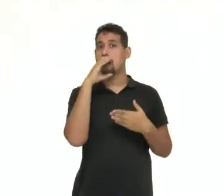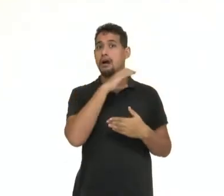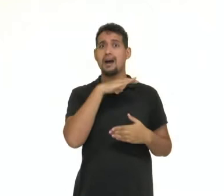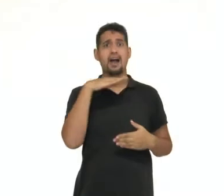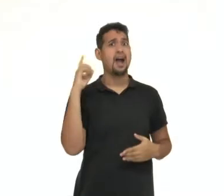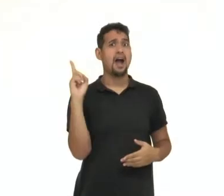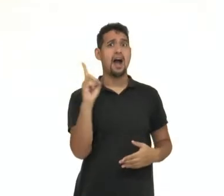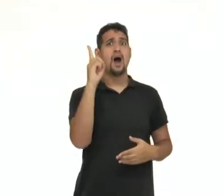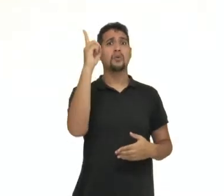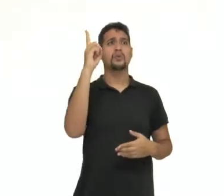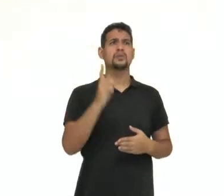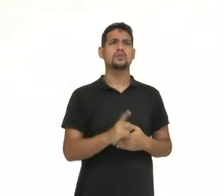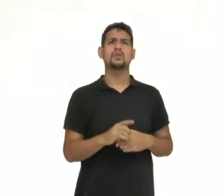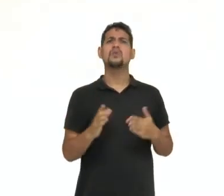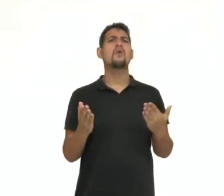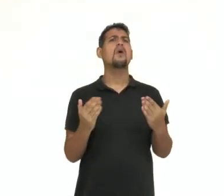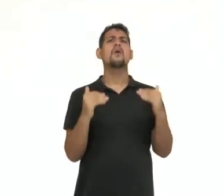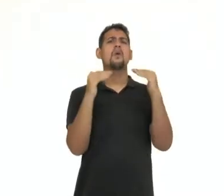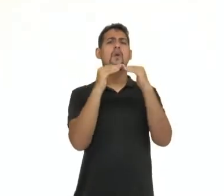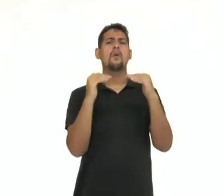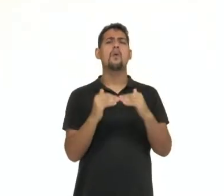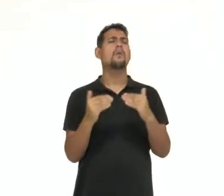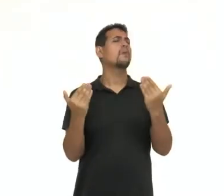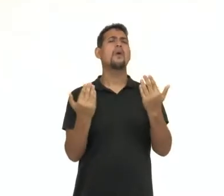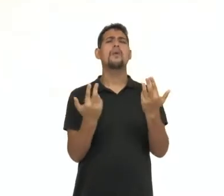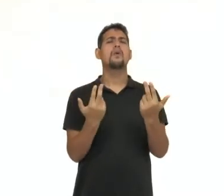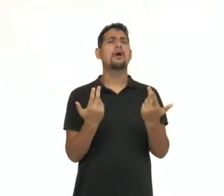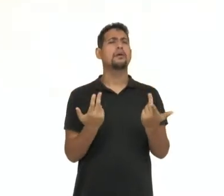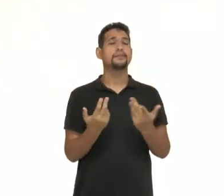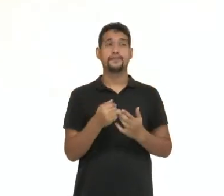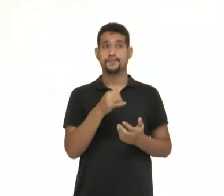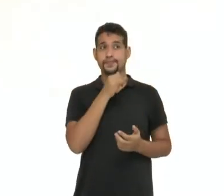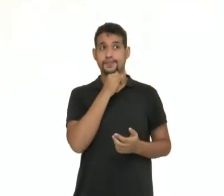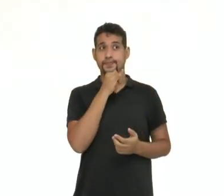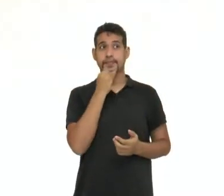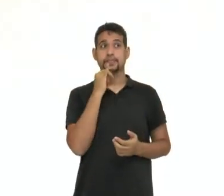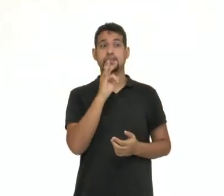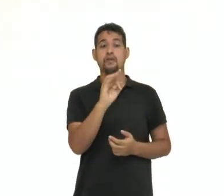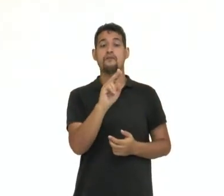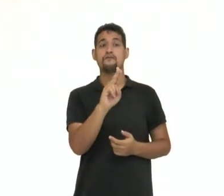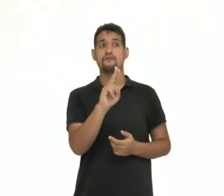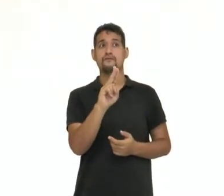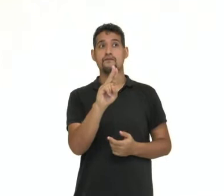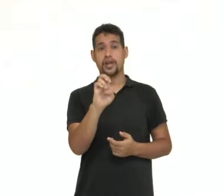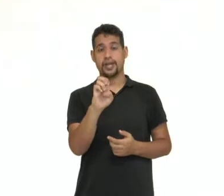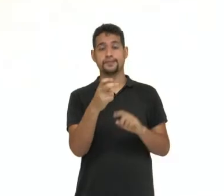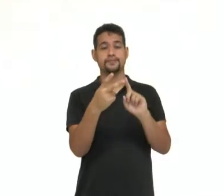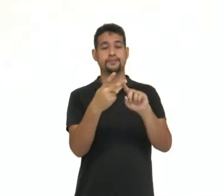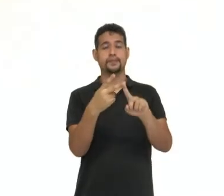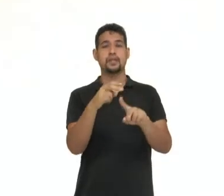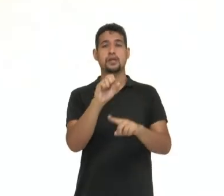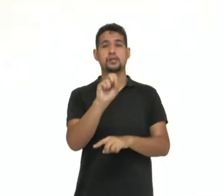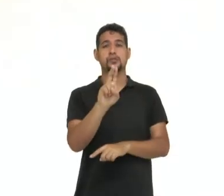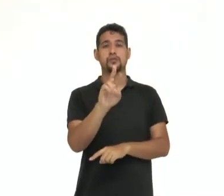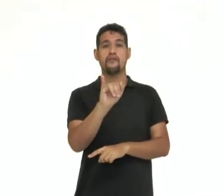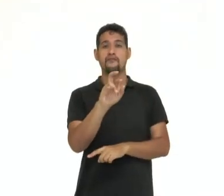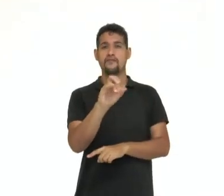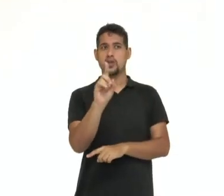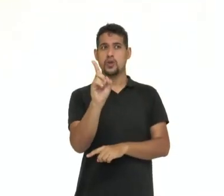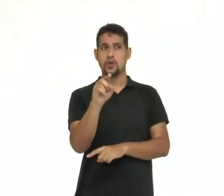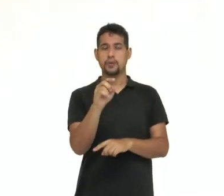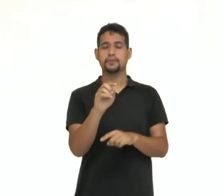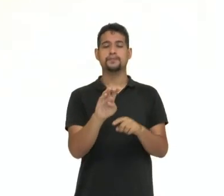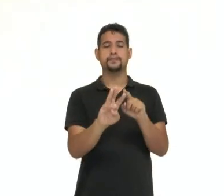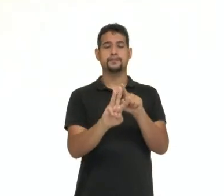récords. O que, que tem em comum nessas frases, gente? Foi, sofreu, bateu.